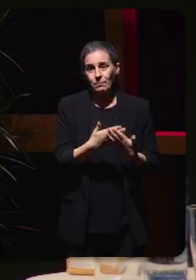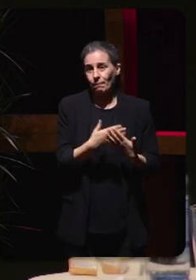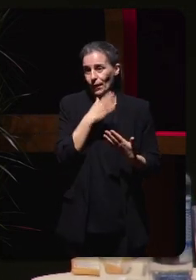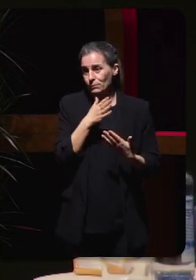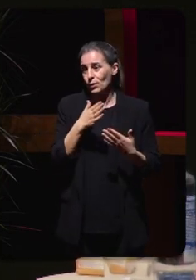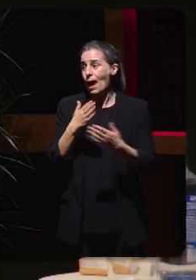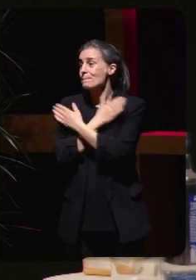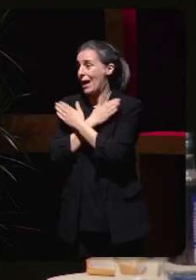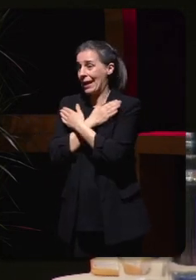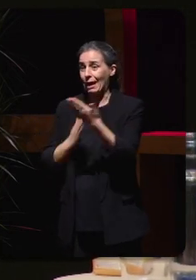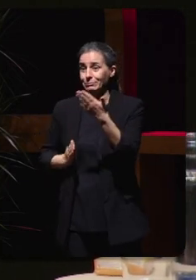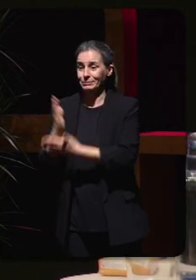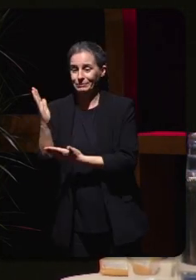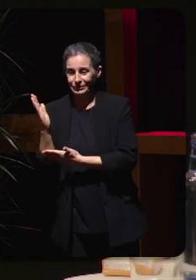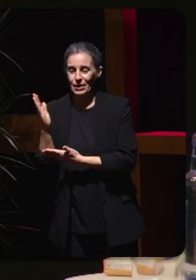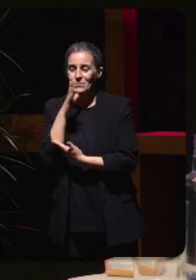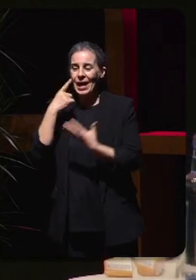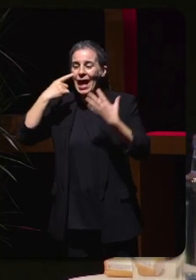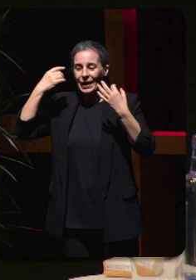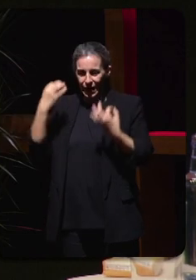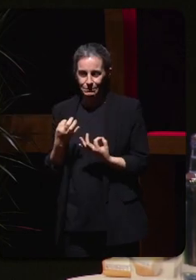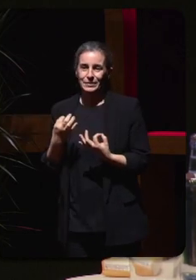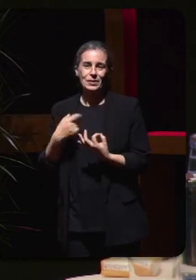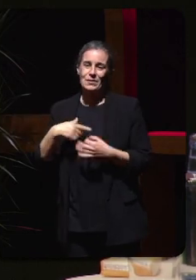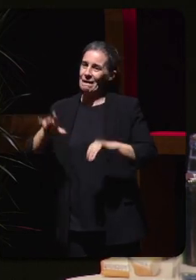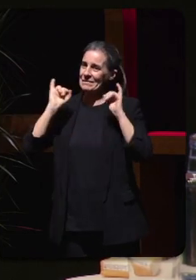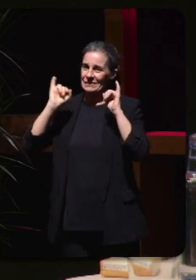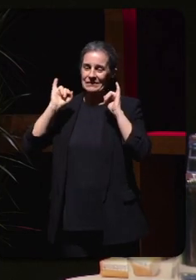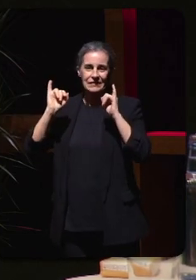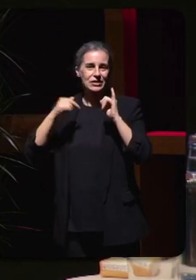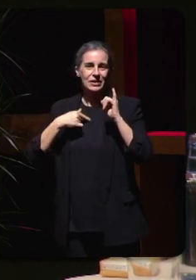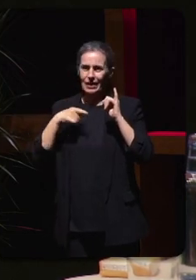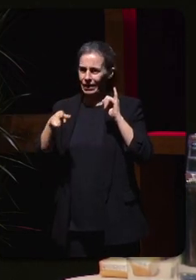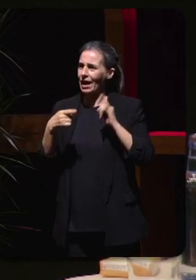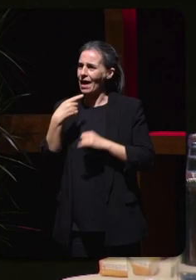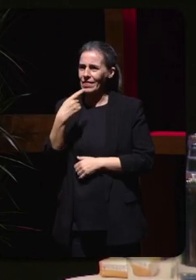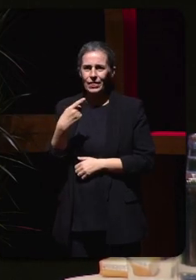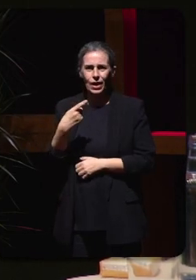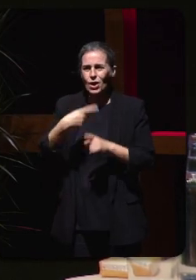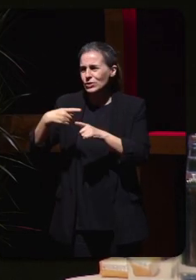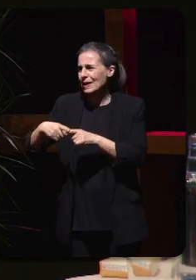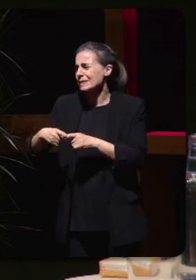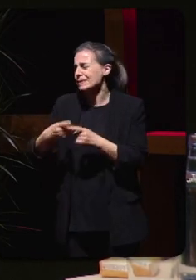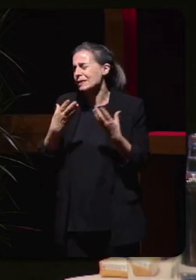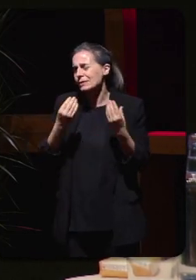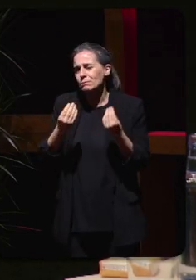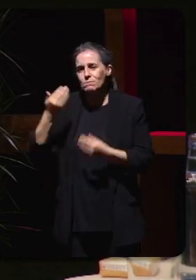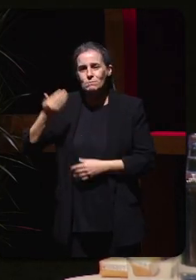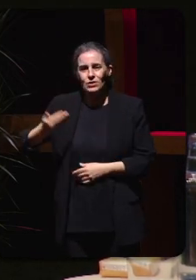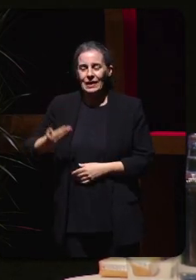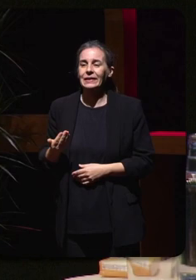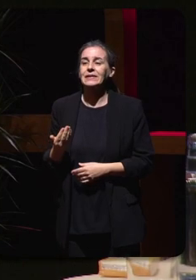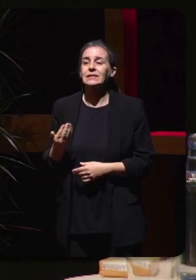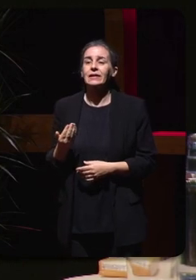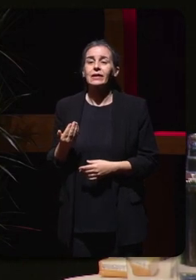cortado a María, porque realmente era, vamos, me lo estaba pasando genial y creo que estaba diciendo cosas tan importantes que